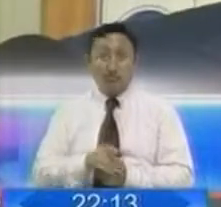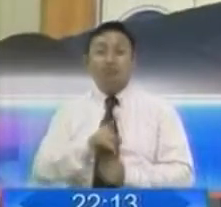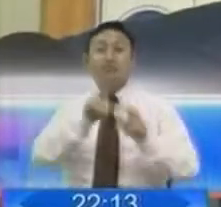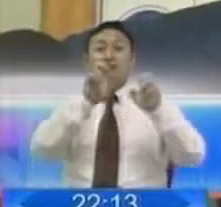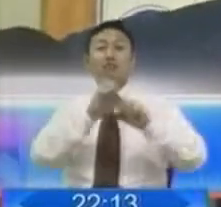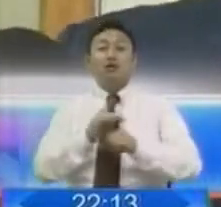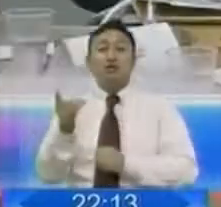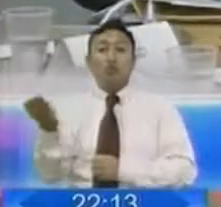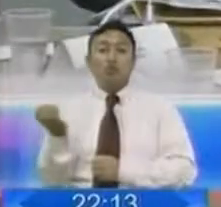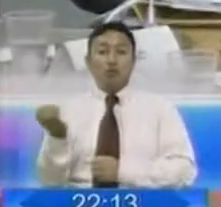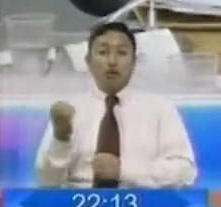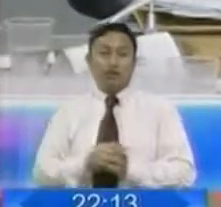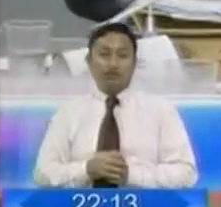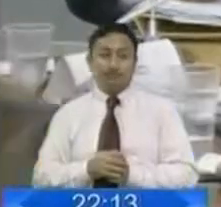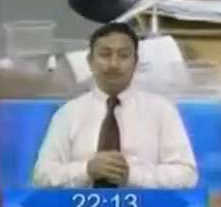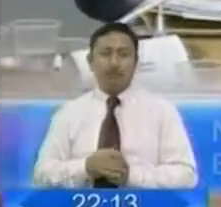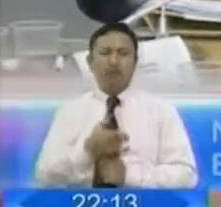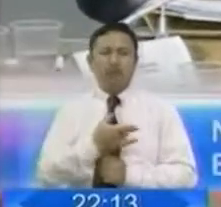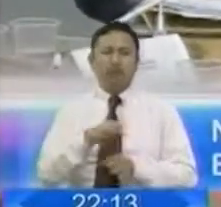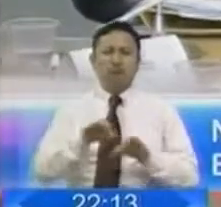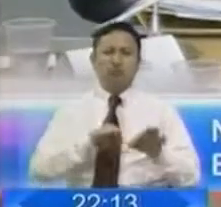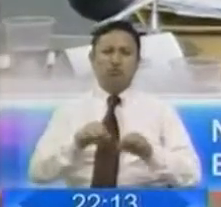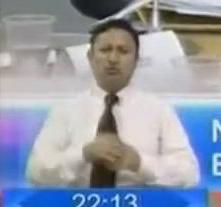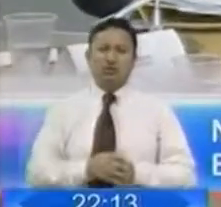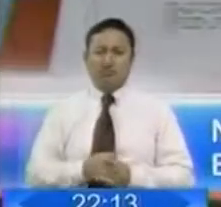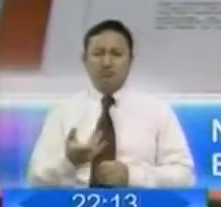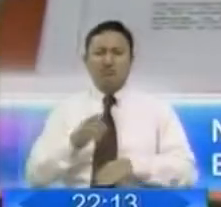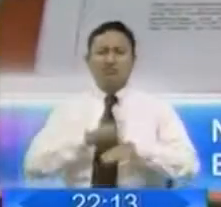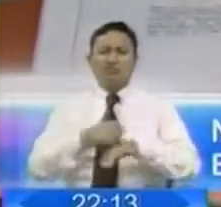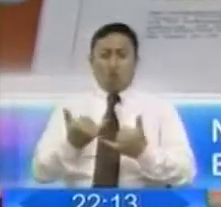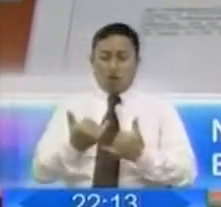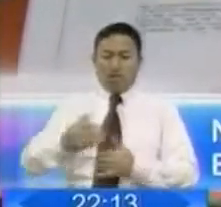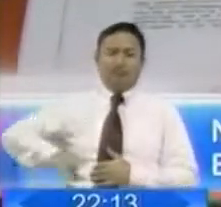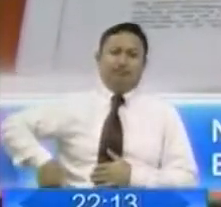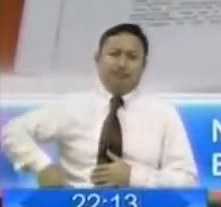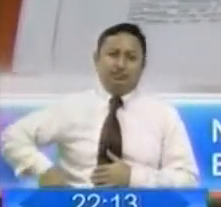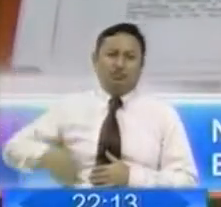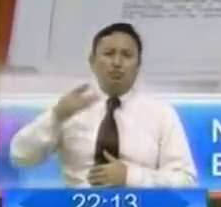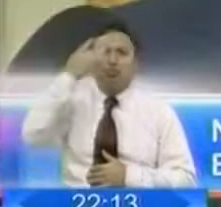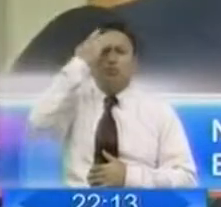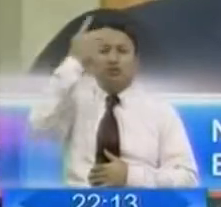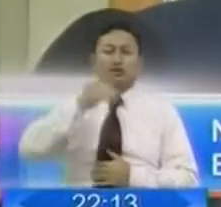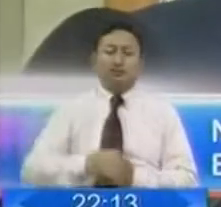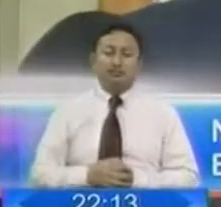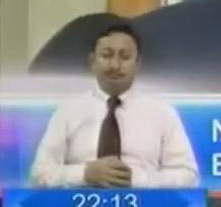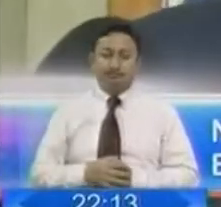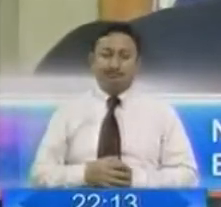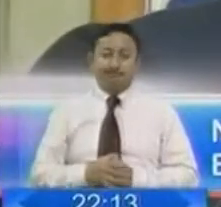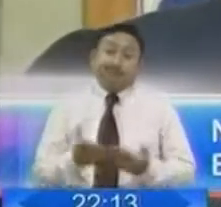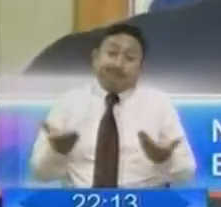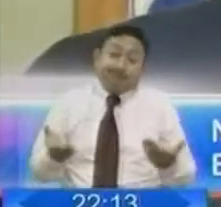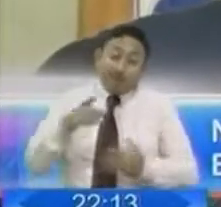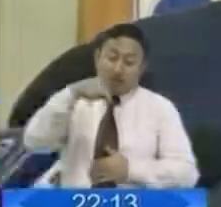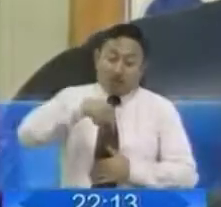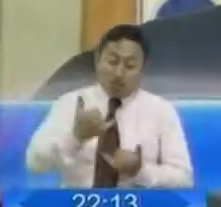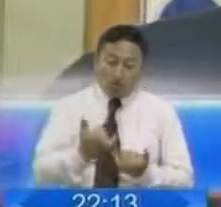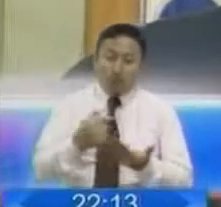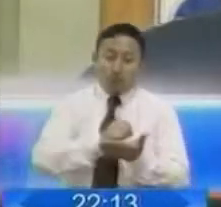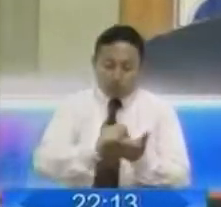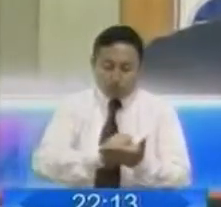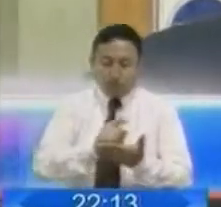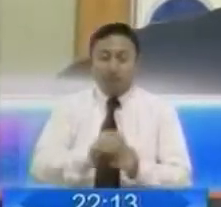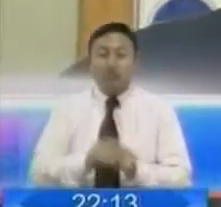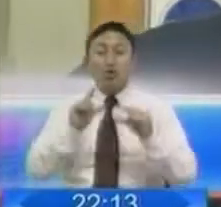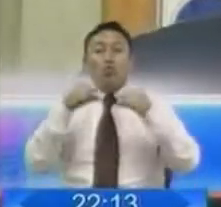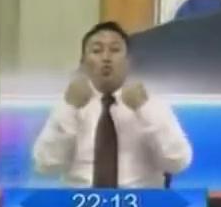jubilación patronal. Tiene una explicación para la demora de la entrega de este paquete de reformas. Casualmente lo que estamos trabajando es en consensuar con